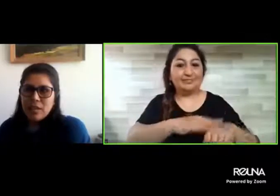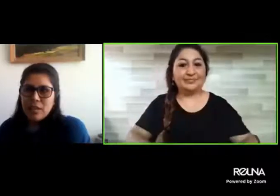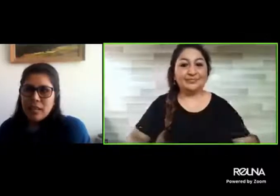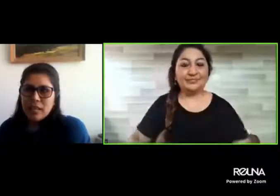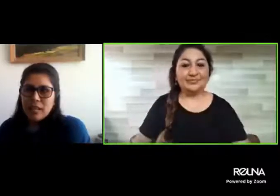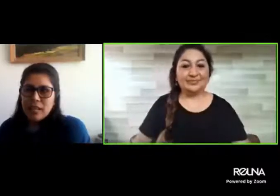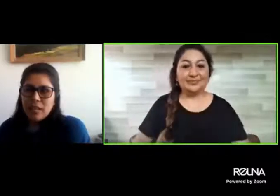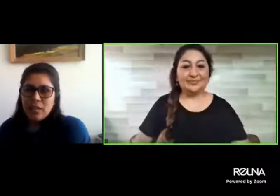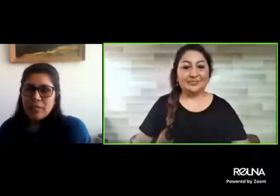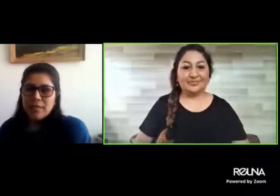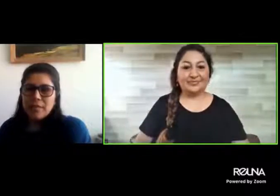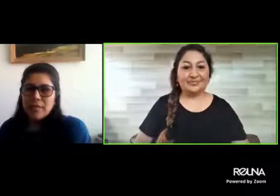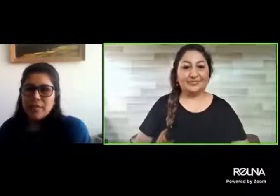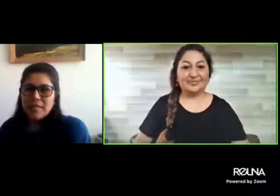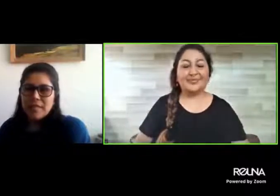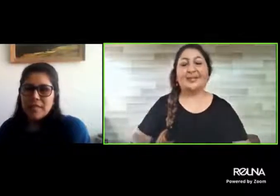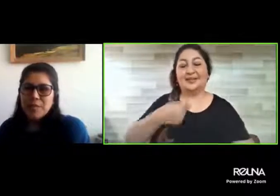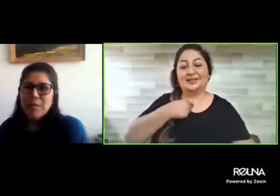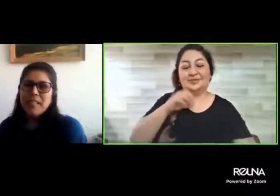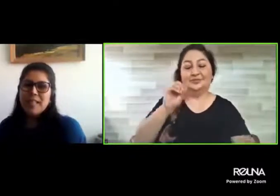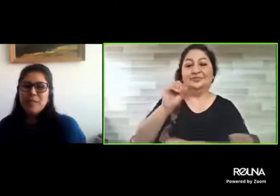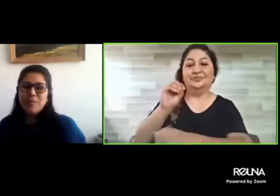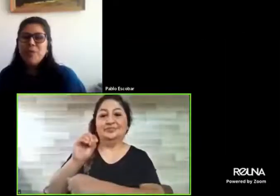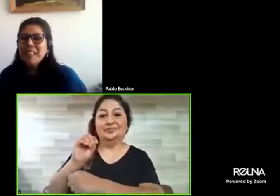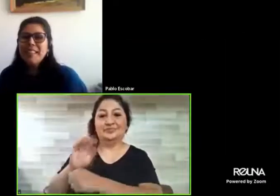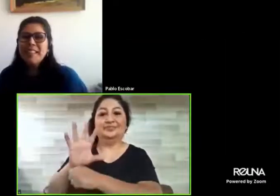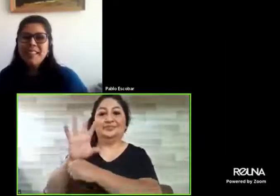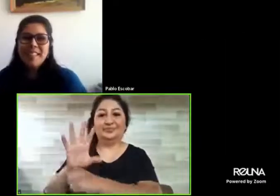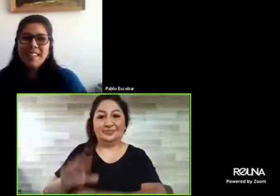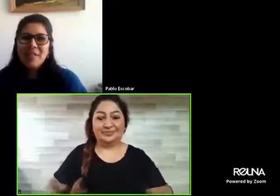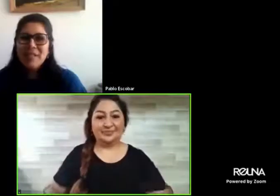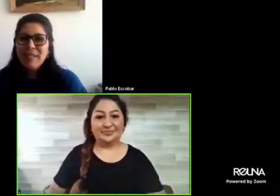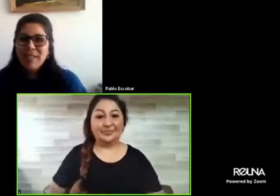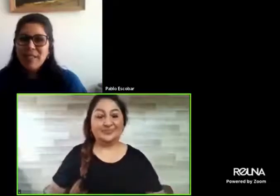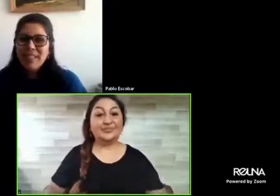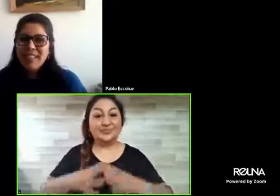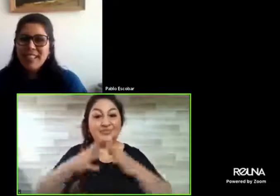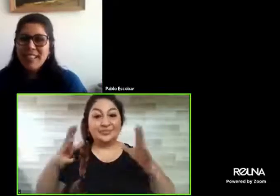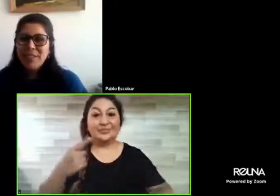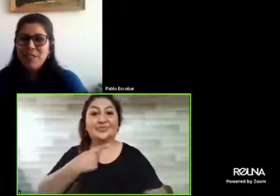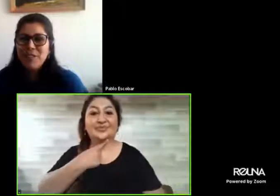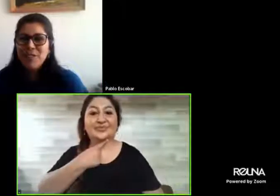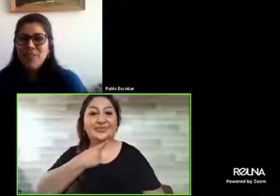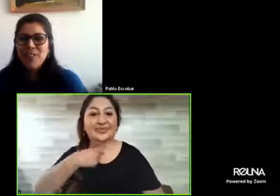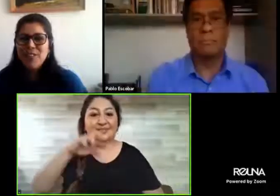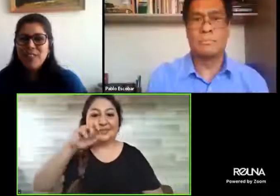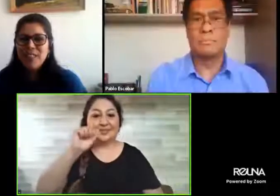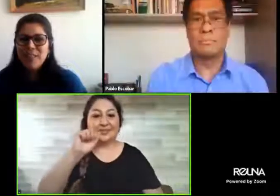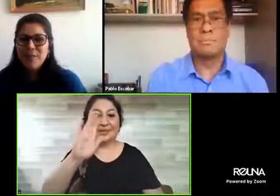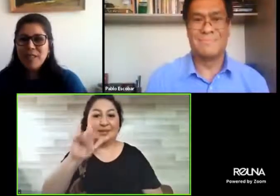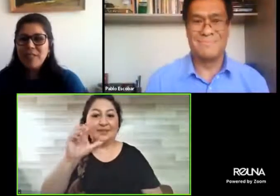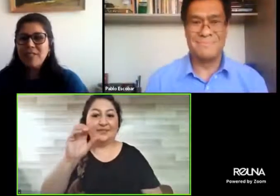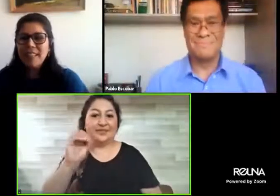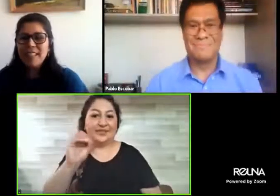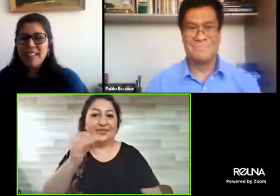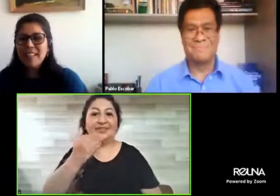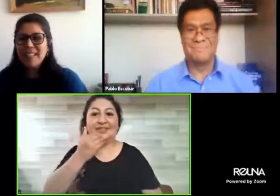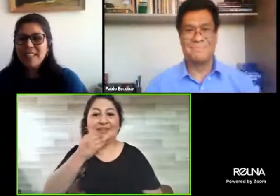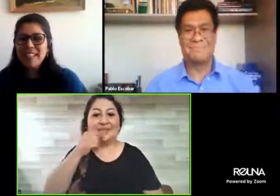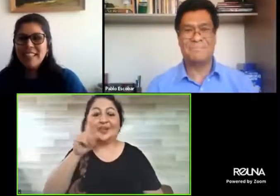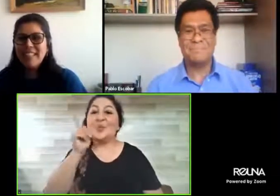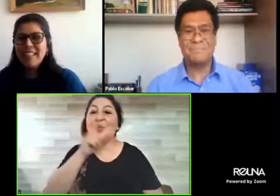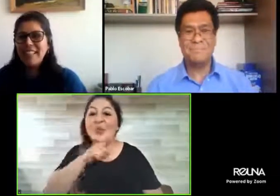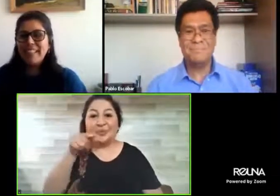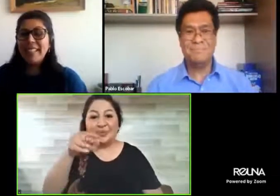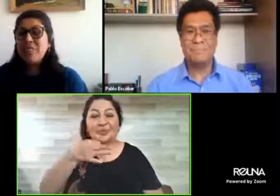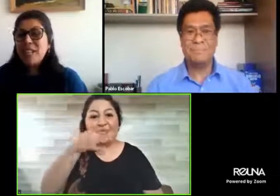te la estoy activando. Súper. Muy interesante, Pablo, y sobre todo lo que comentaste al final de la